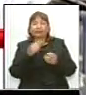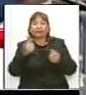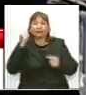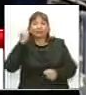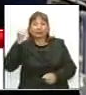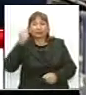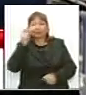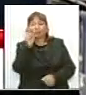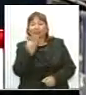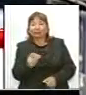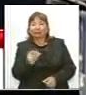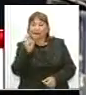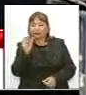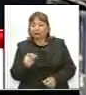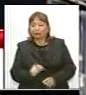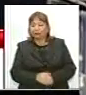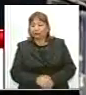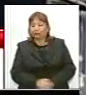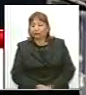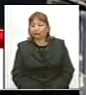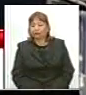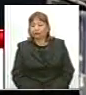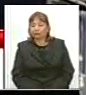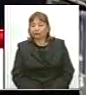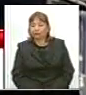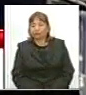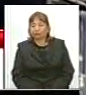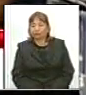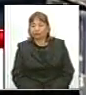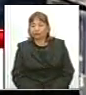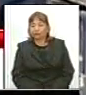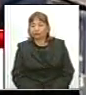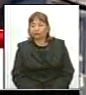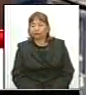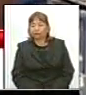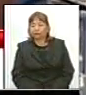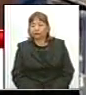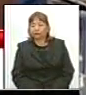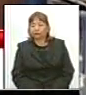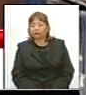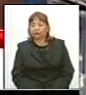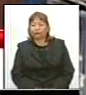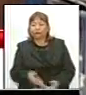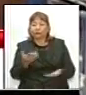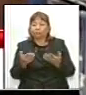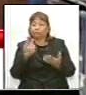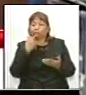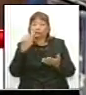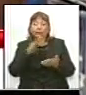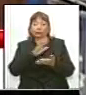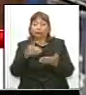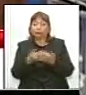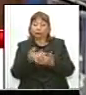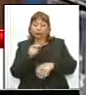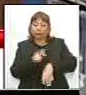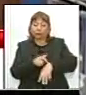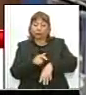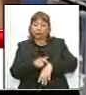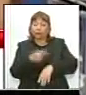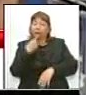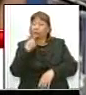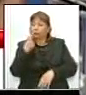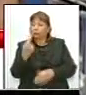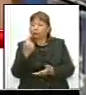es personalísimo el tema relacionado a lo que en todo momento el